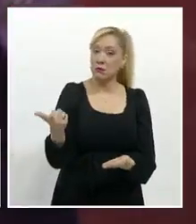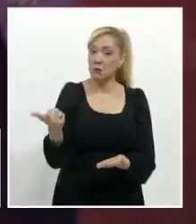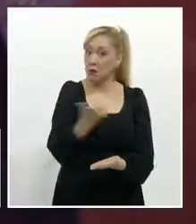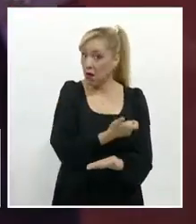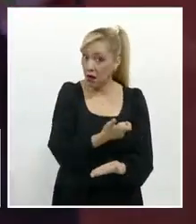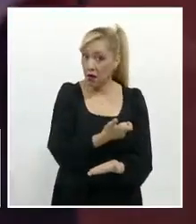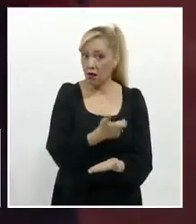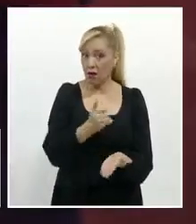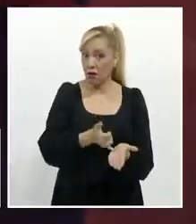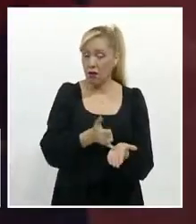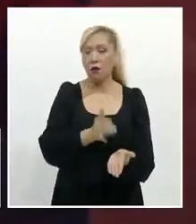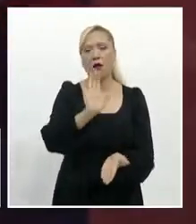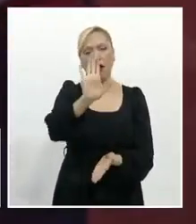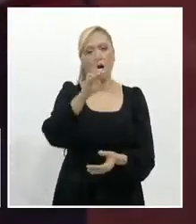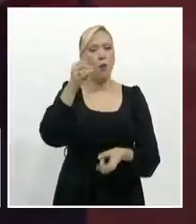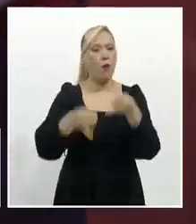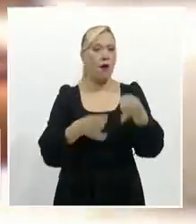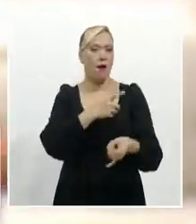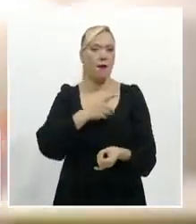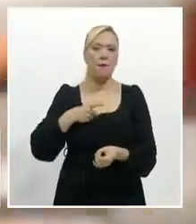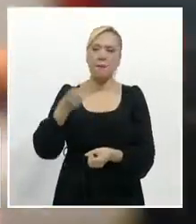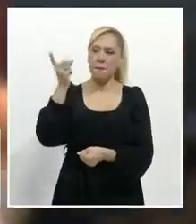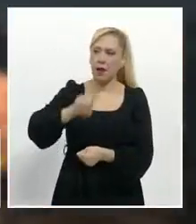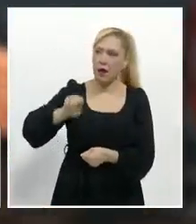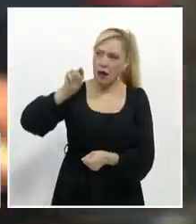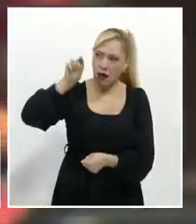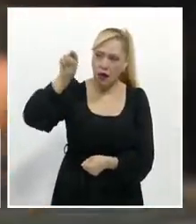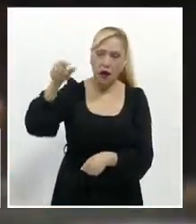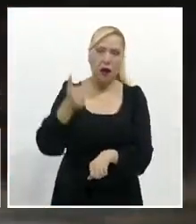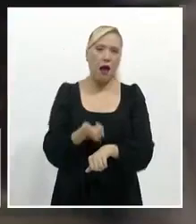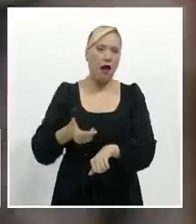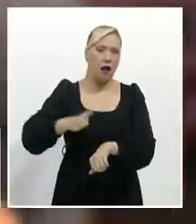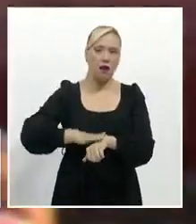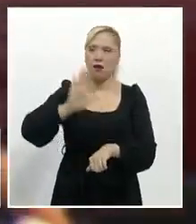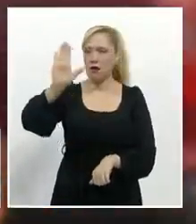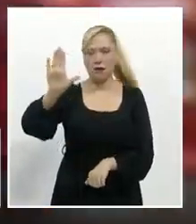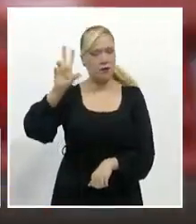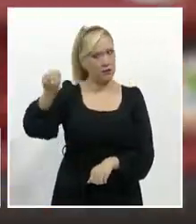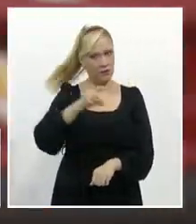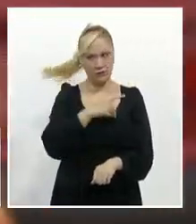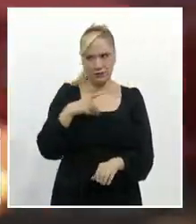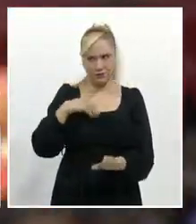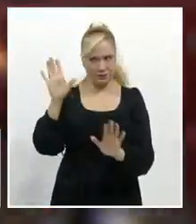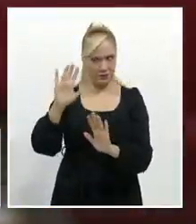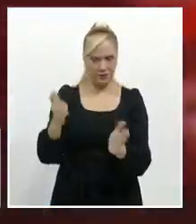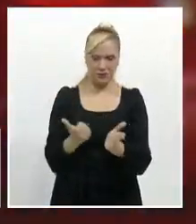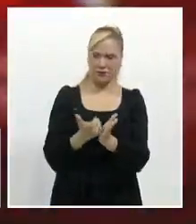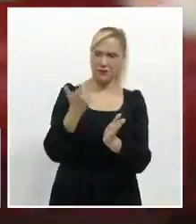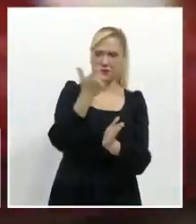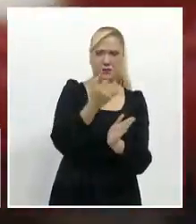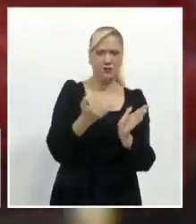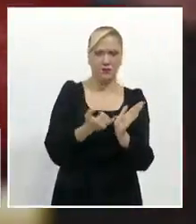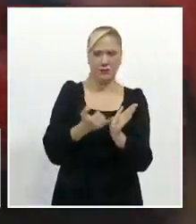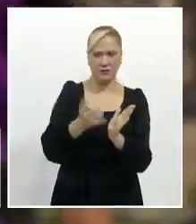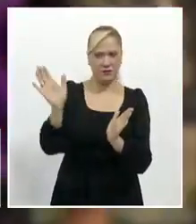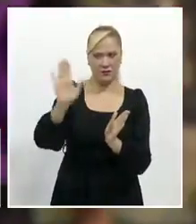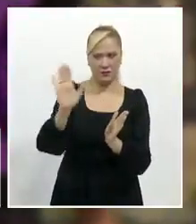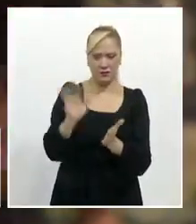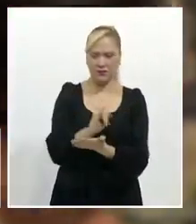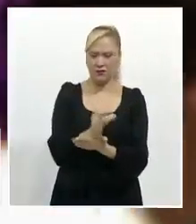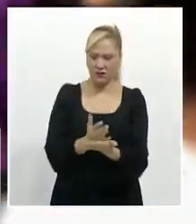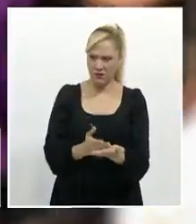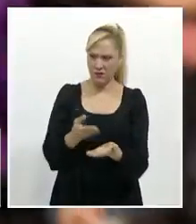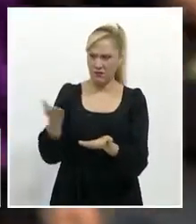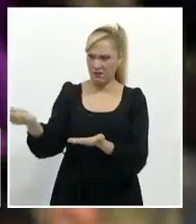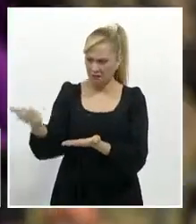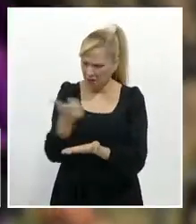primera instancia debe ordenar a la autoridad administrativa y no aplicar la disposición que establece el pago para rendir los informes solicitados y